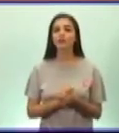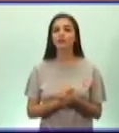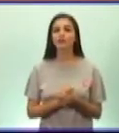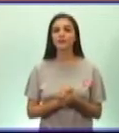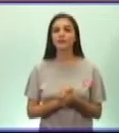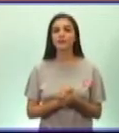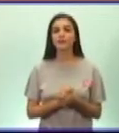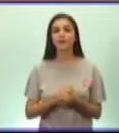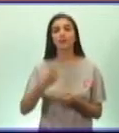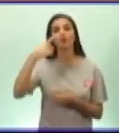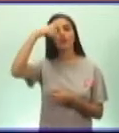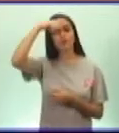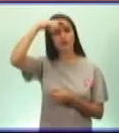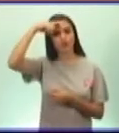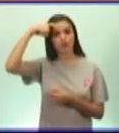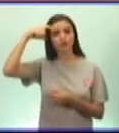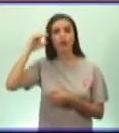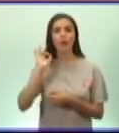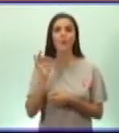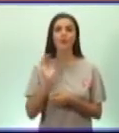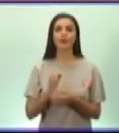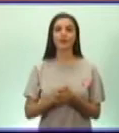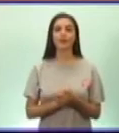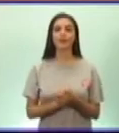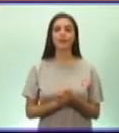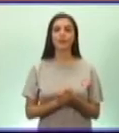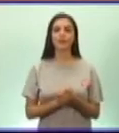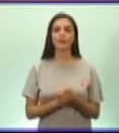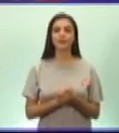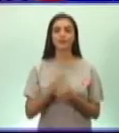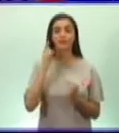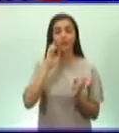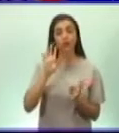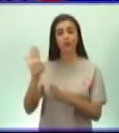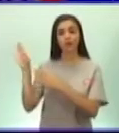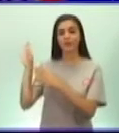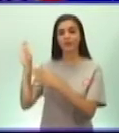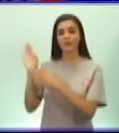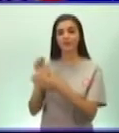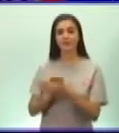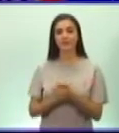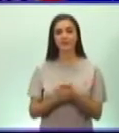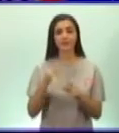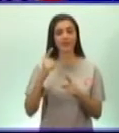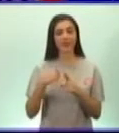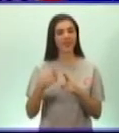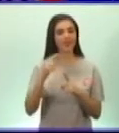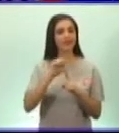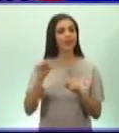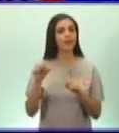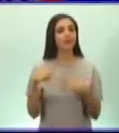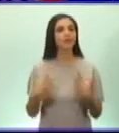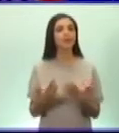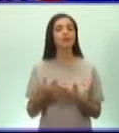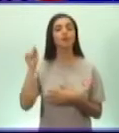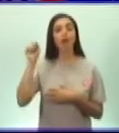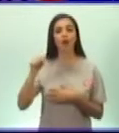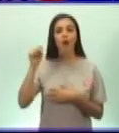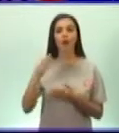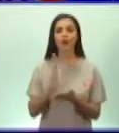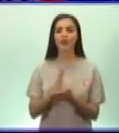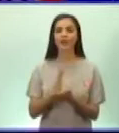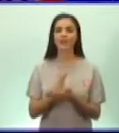Excelente, el sudor. Observemos en la pantalla el tema que nos ocupa en este